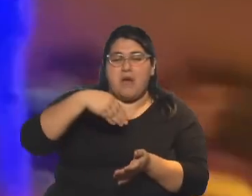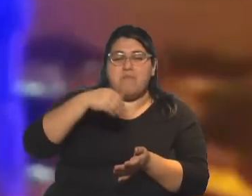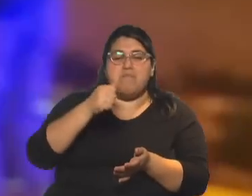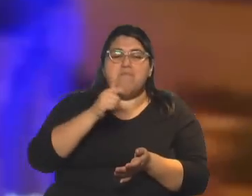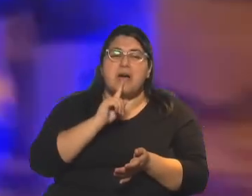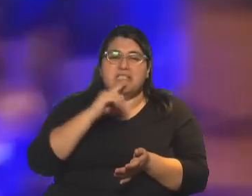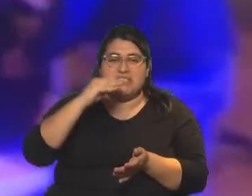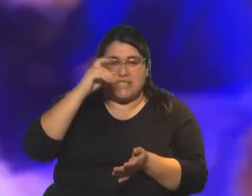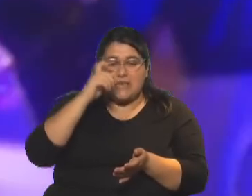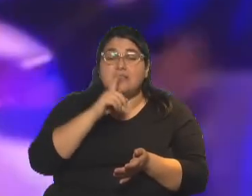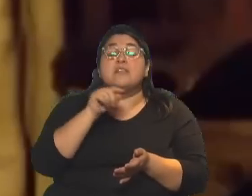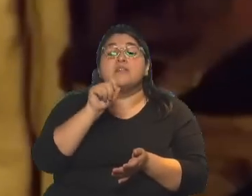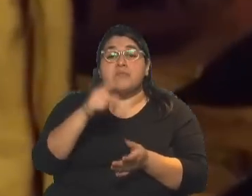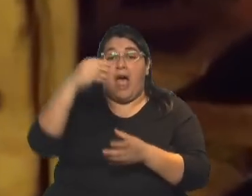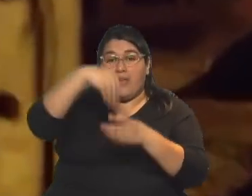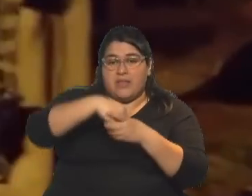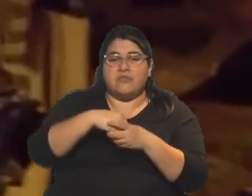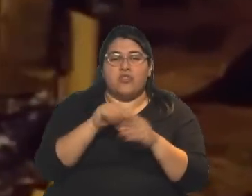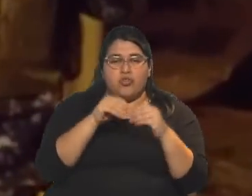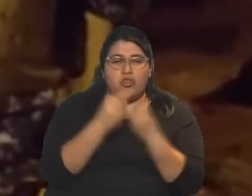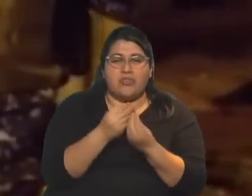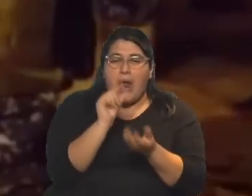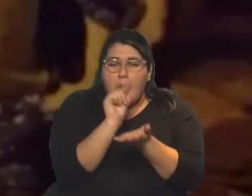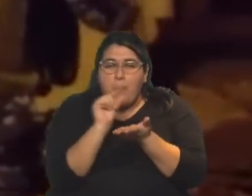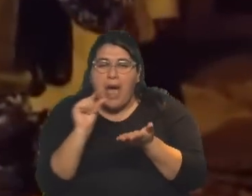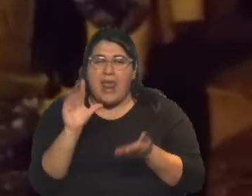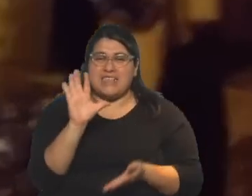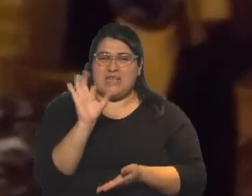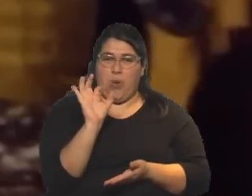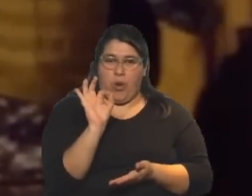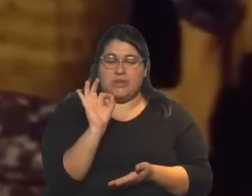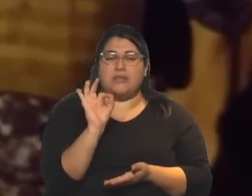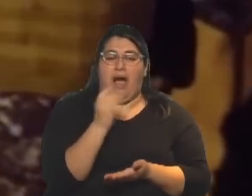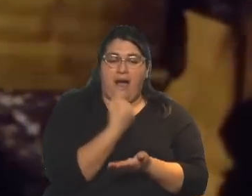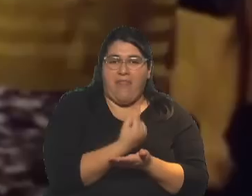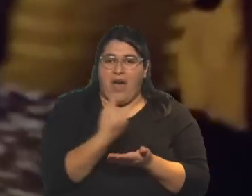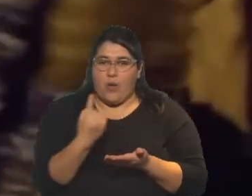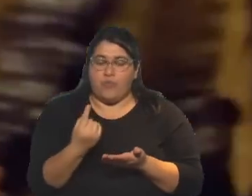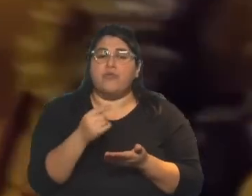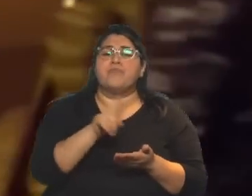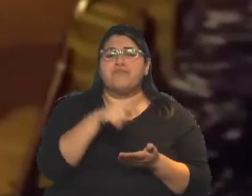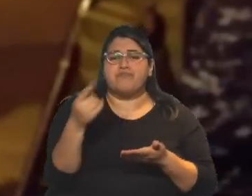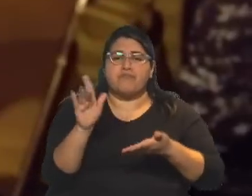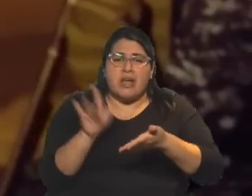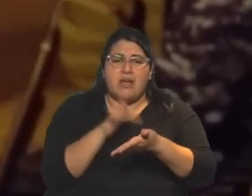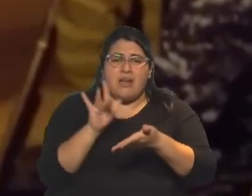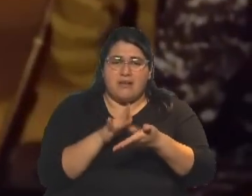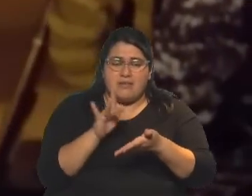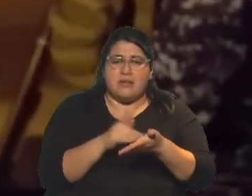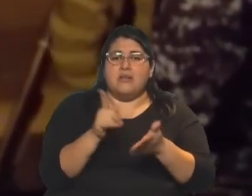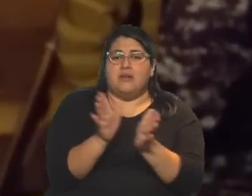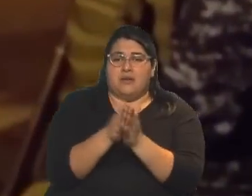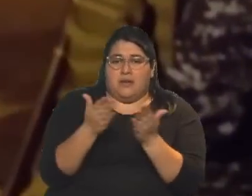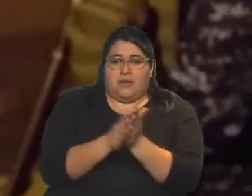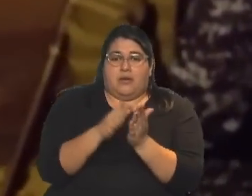milímetros que contenían en su interior 50 balas cada uno y además una laptop además una libreta de enrolamiento